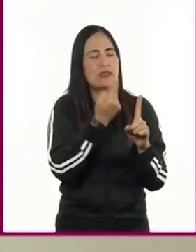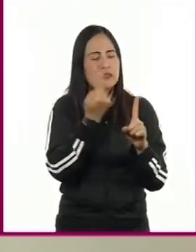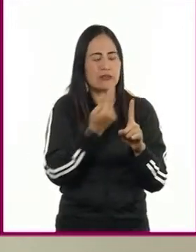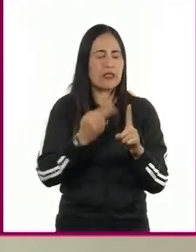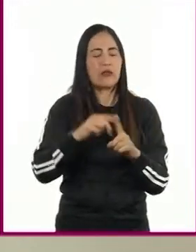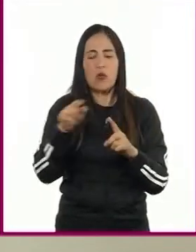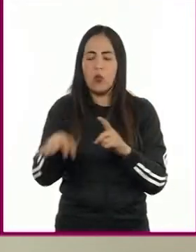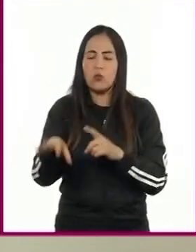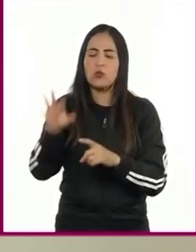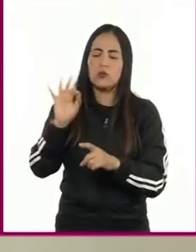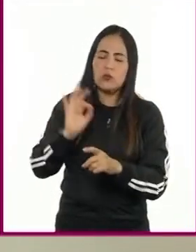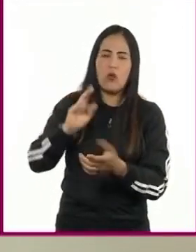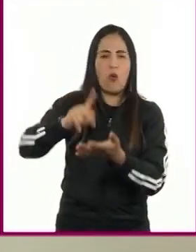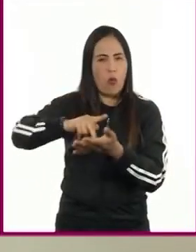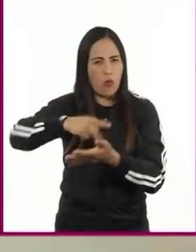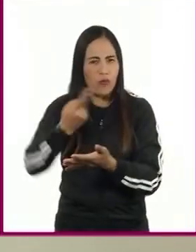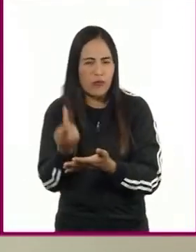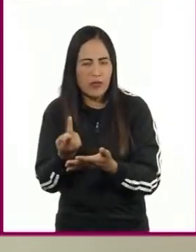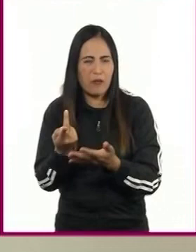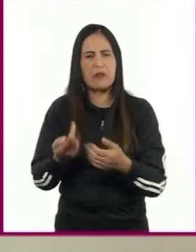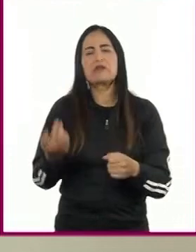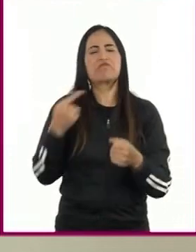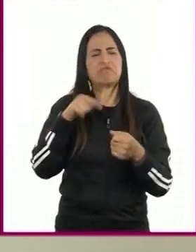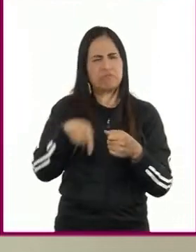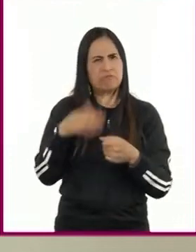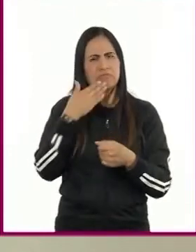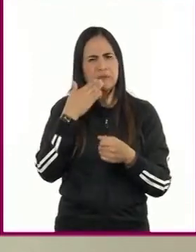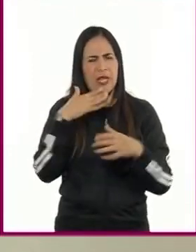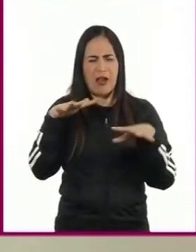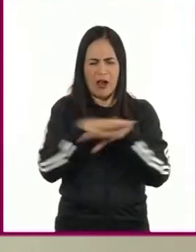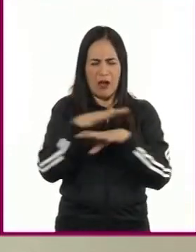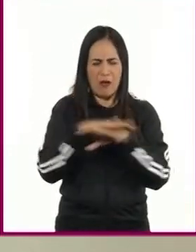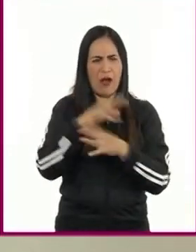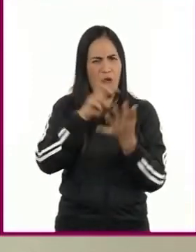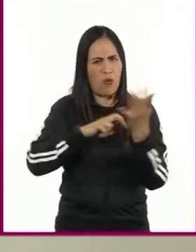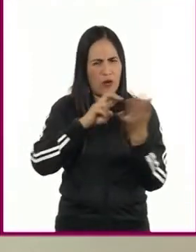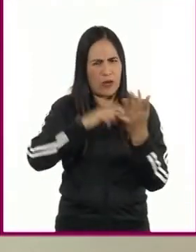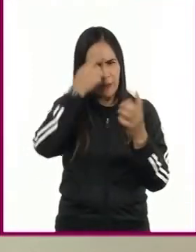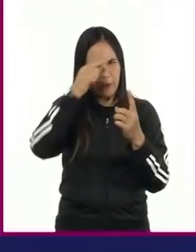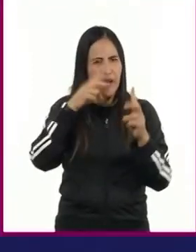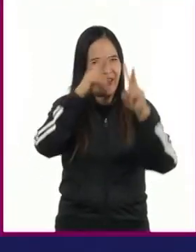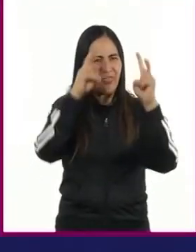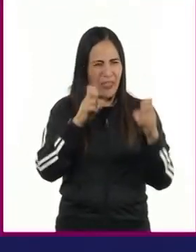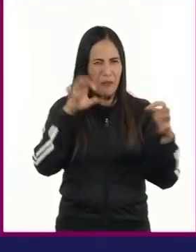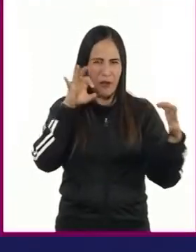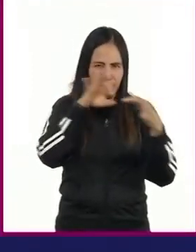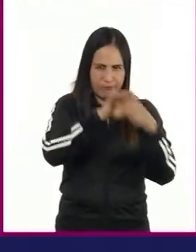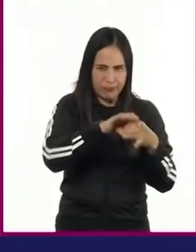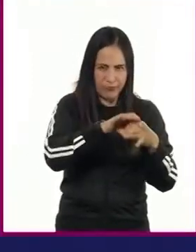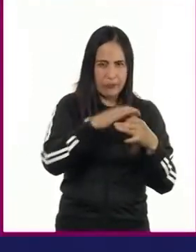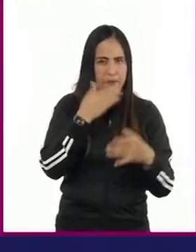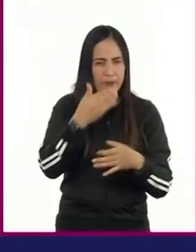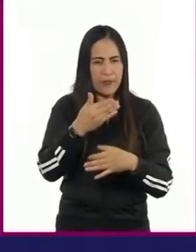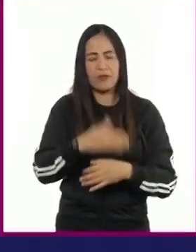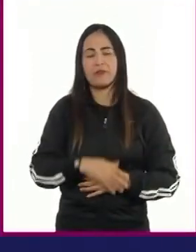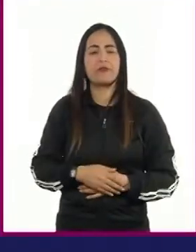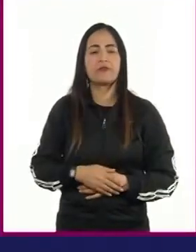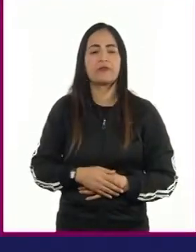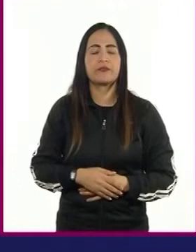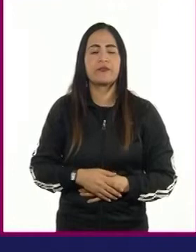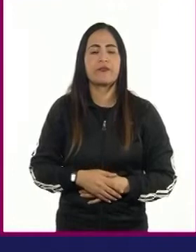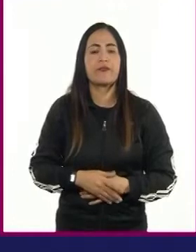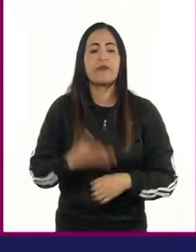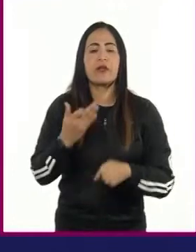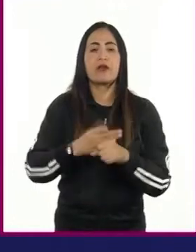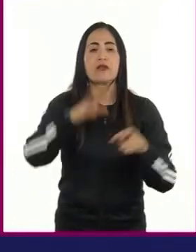su selección y realizar los ajustes pertinentes para retomar el hilo conductor de su investigación. A continuación, les presento